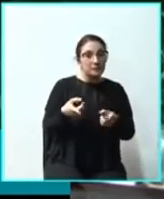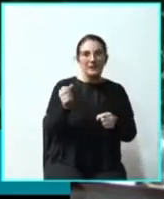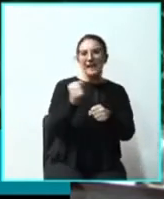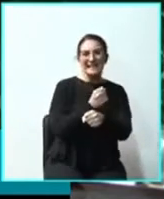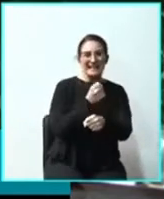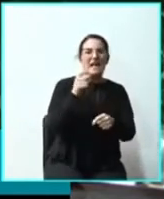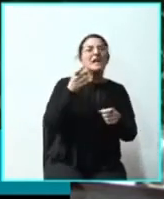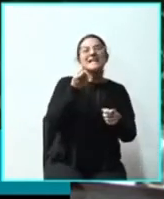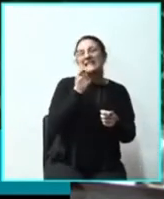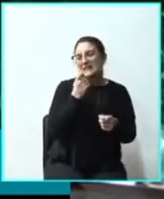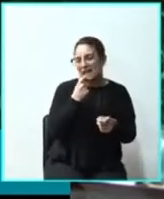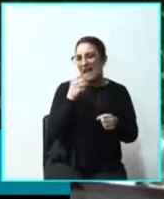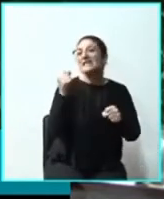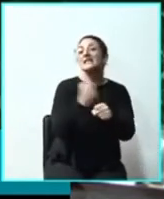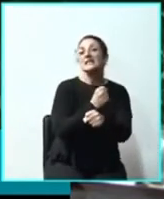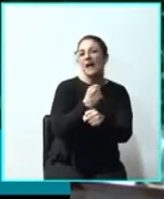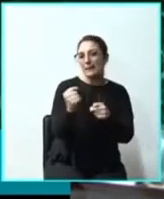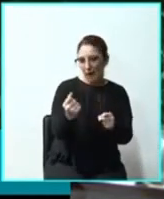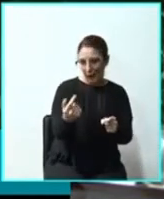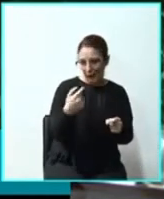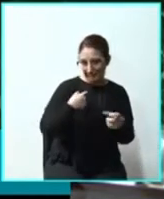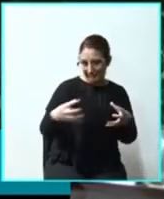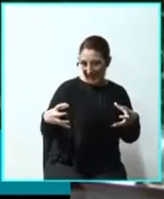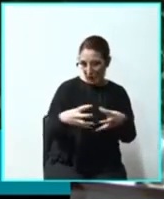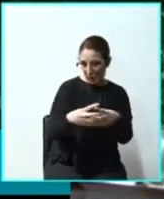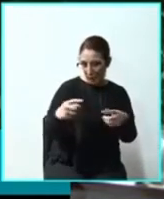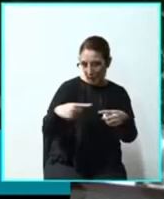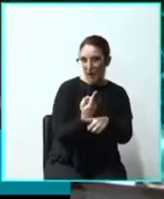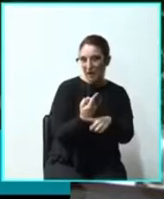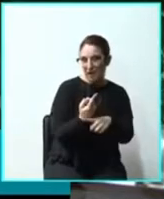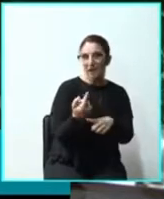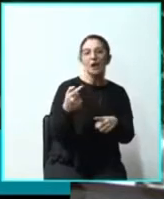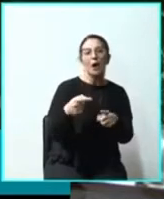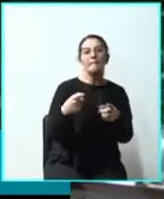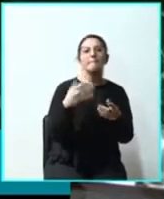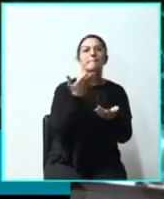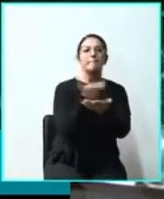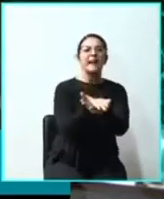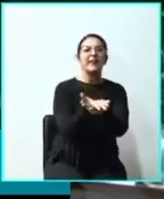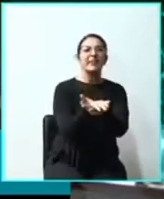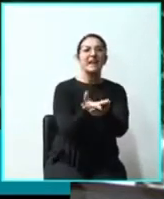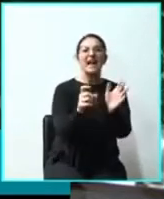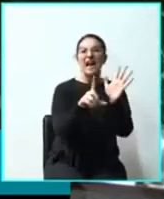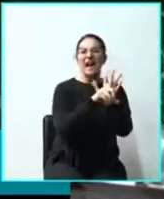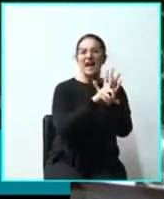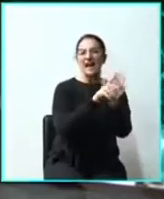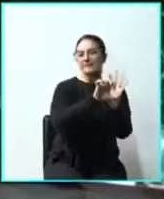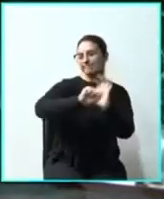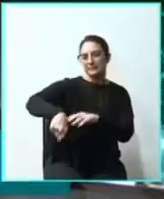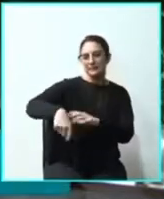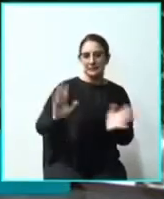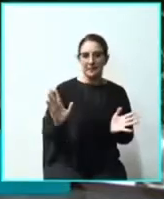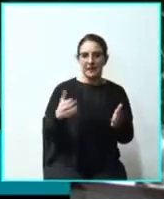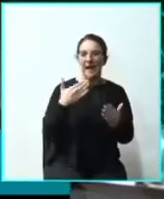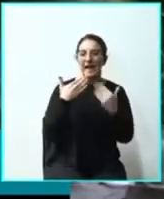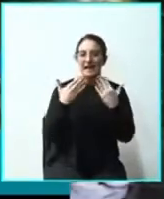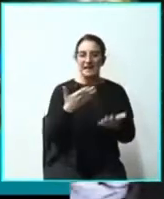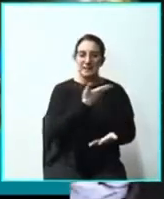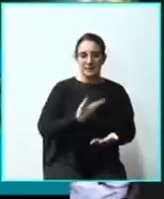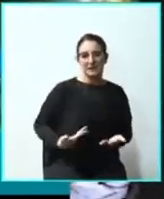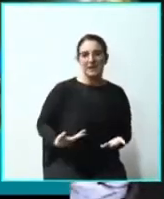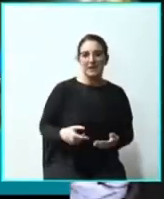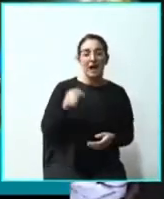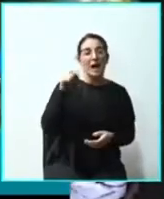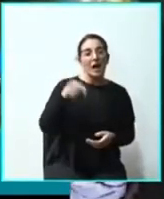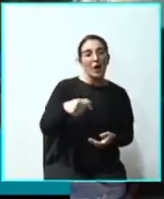de Izquierda pedirá la derogación de la ley que hoy está en tratamiento. Muchas gracias, señor presidente. Gracias, diputada. Tiene la palabra